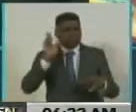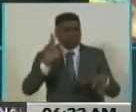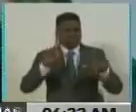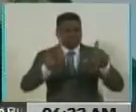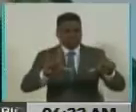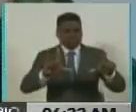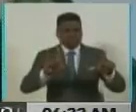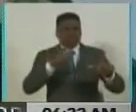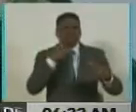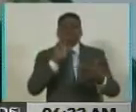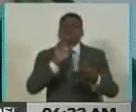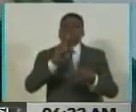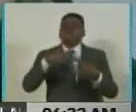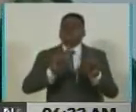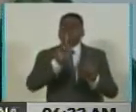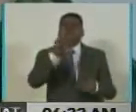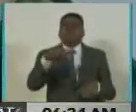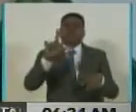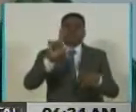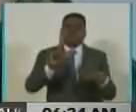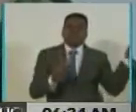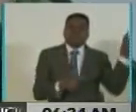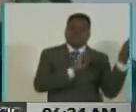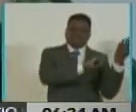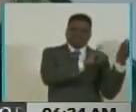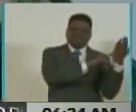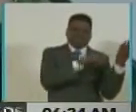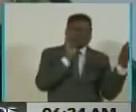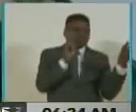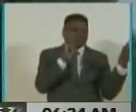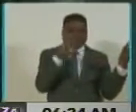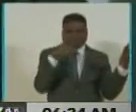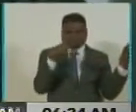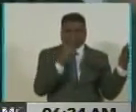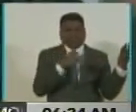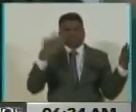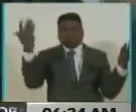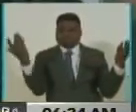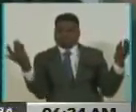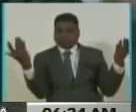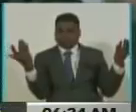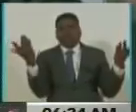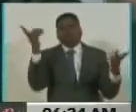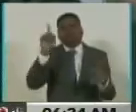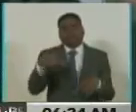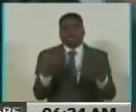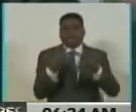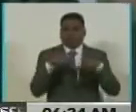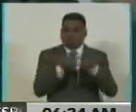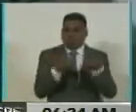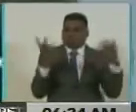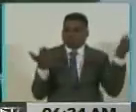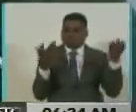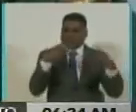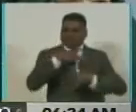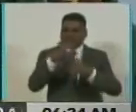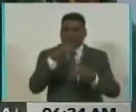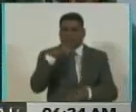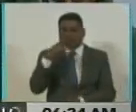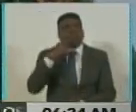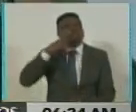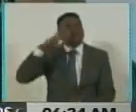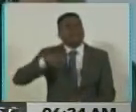también de este lado hay medios que miran con una intencionalidad política la realidad y del otro lado también. O sea, es una